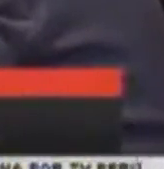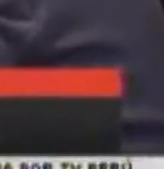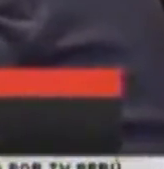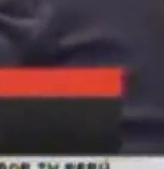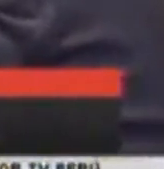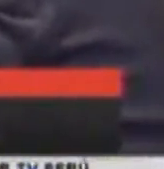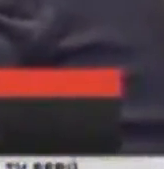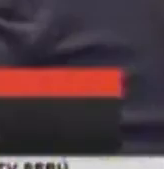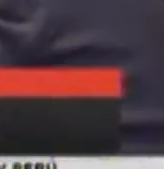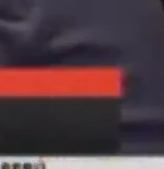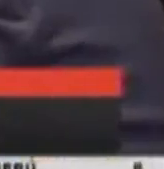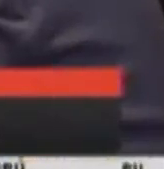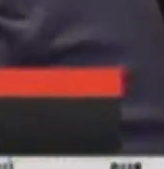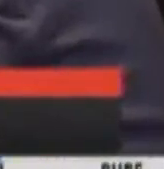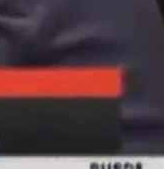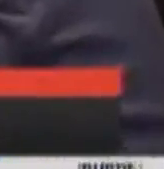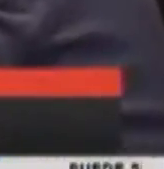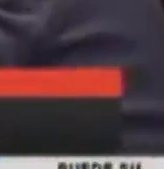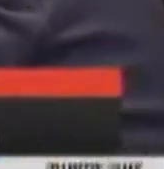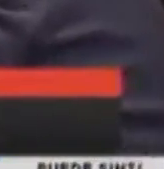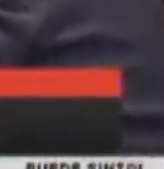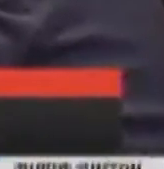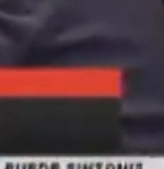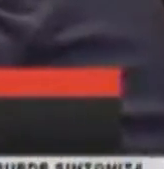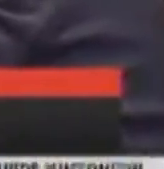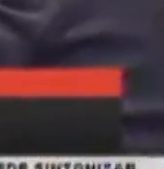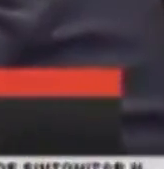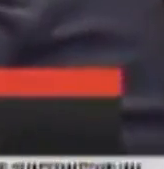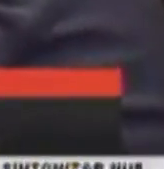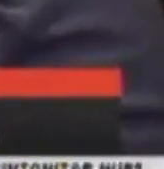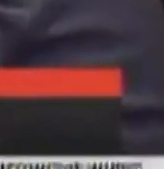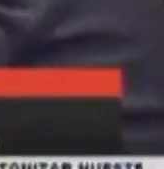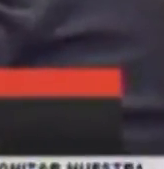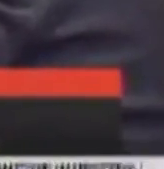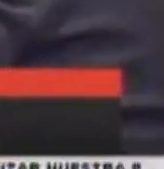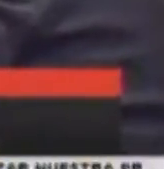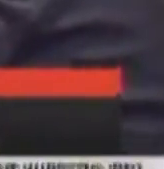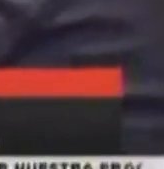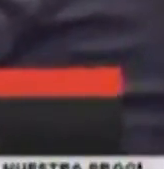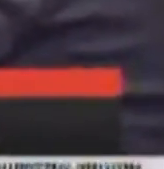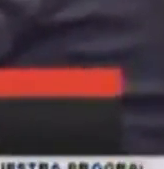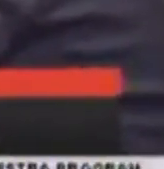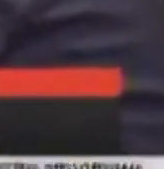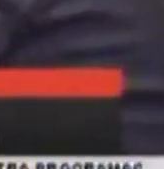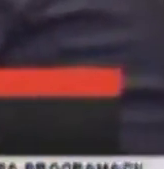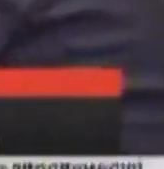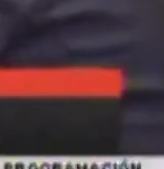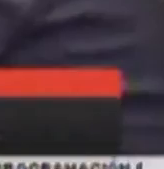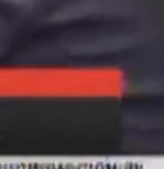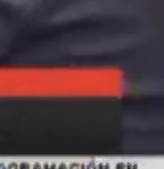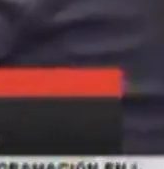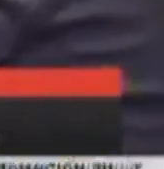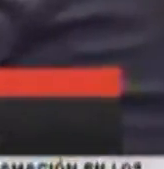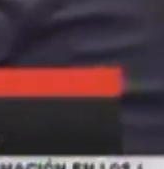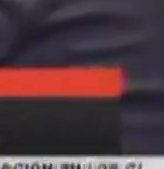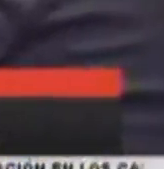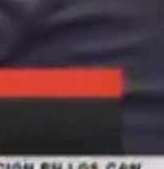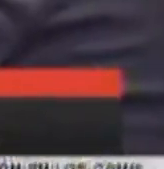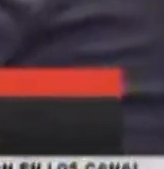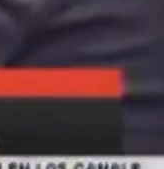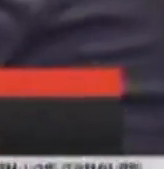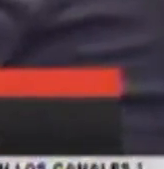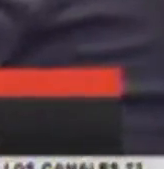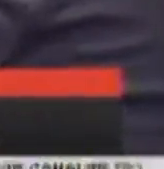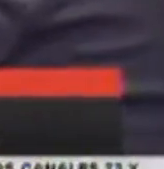importantes del país para el desarrollo, creo que todas las bancadas en el Parlamento estamos teniendo esa opción de poder